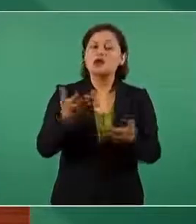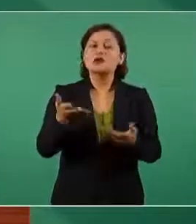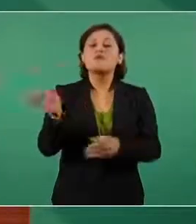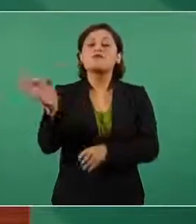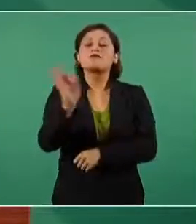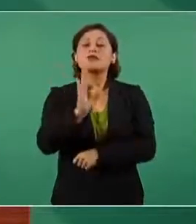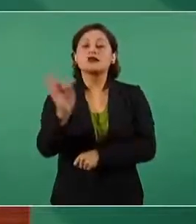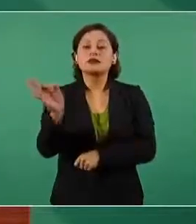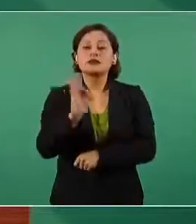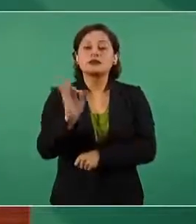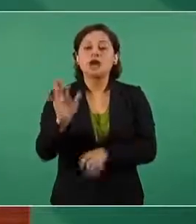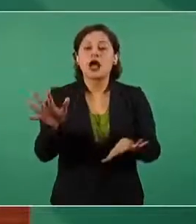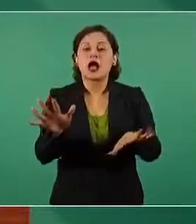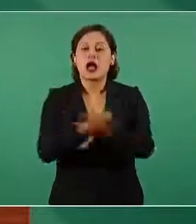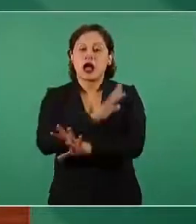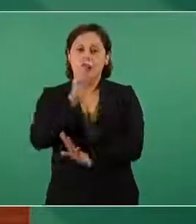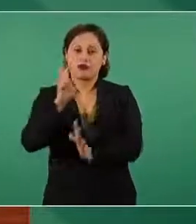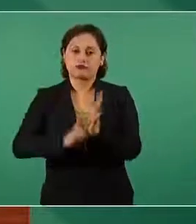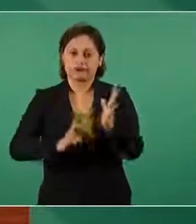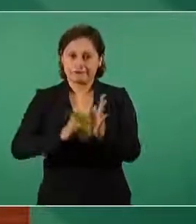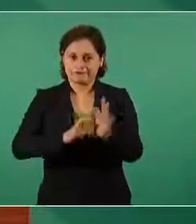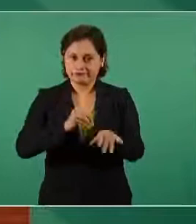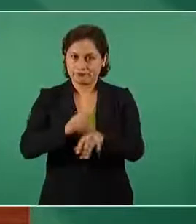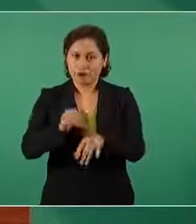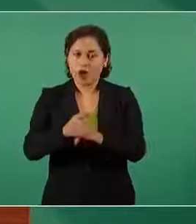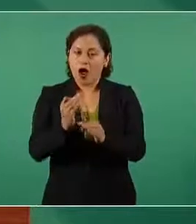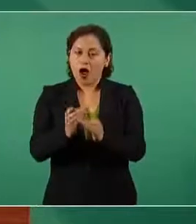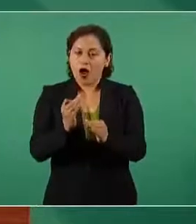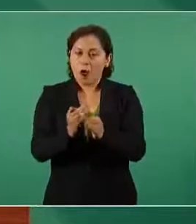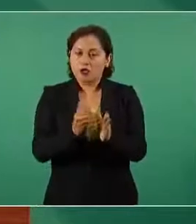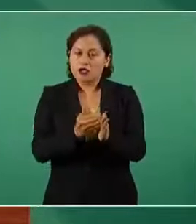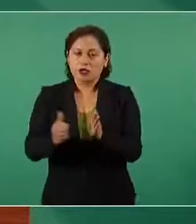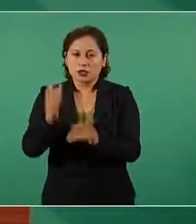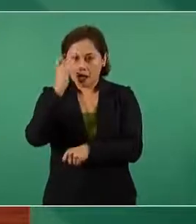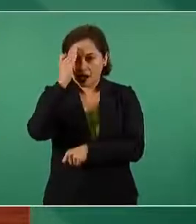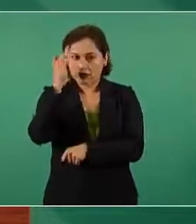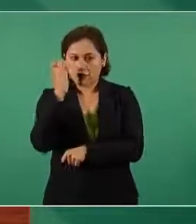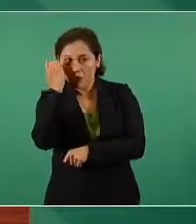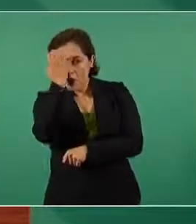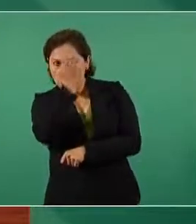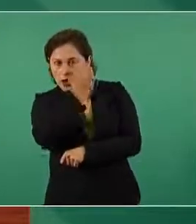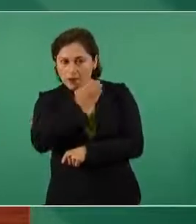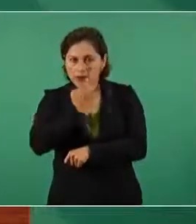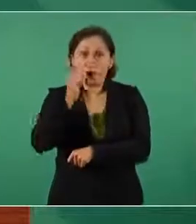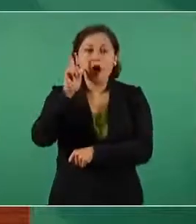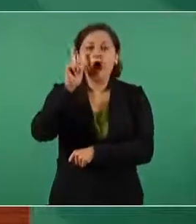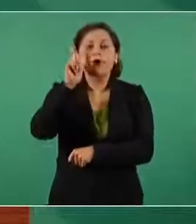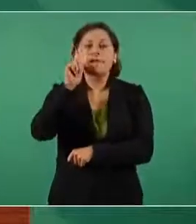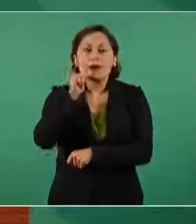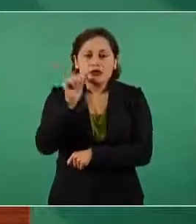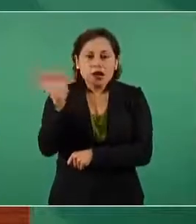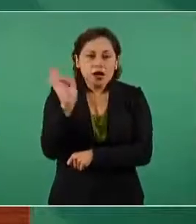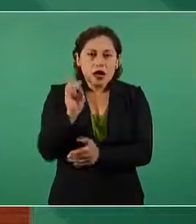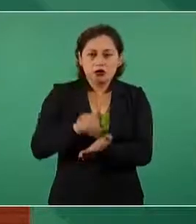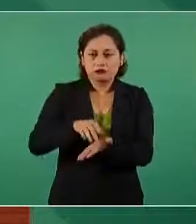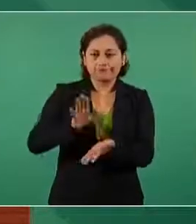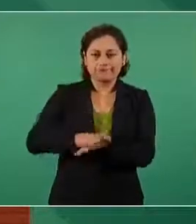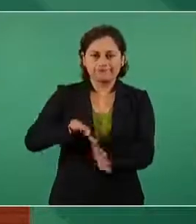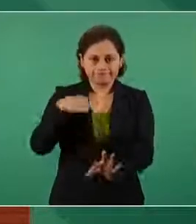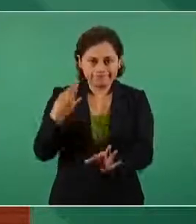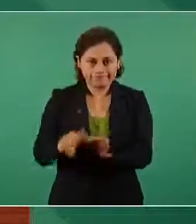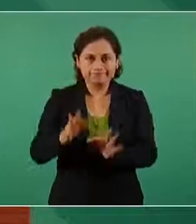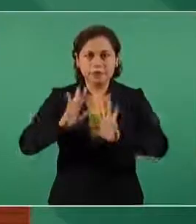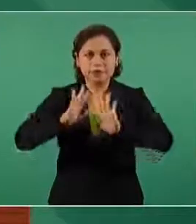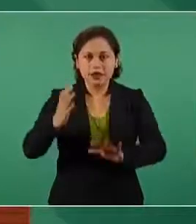un número preliminar. Estamos en la evaluación. Muy probablemente mañana tengamos mayor mayor claridad de los daños en